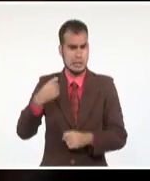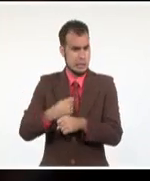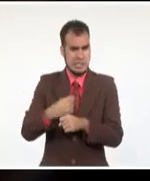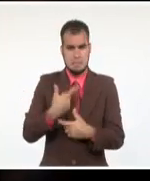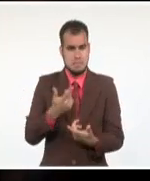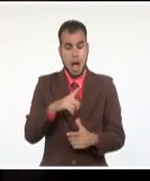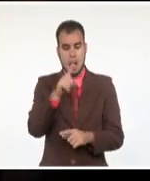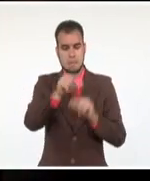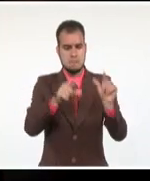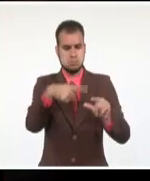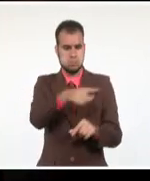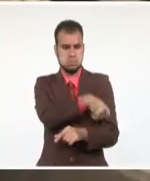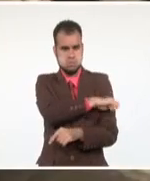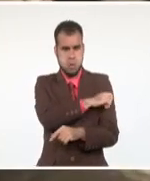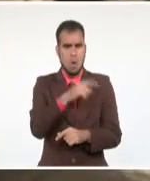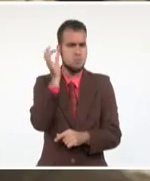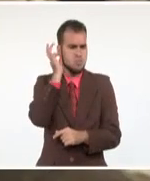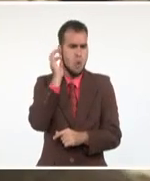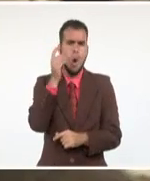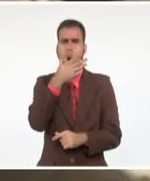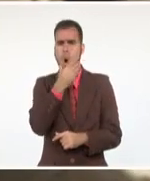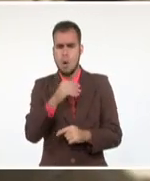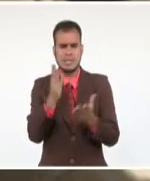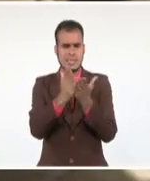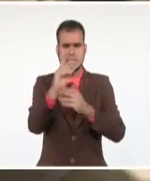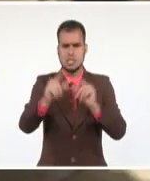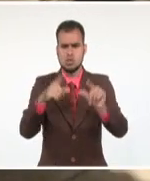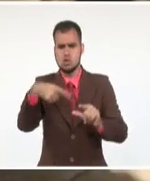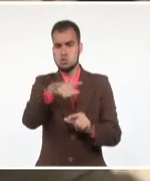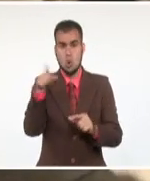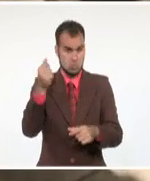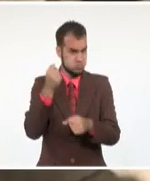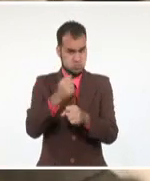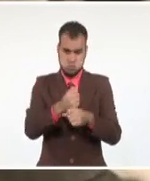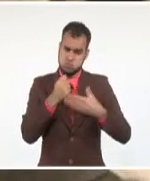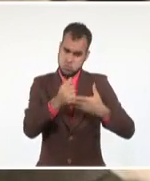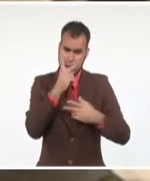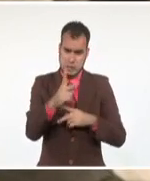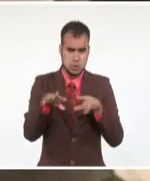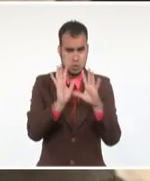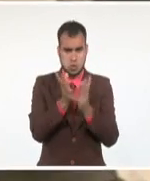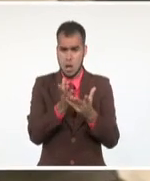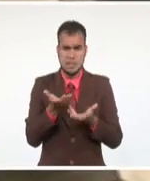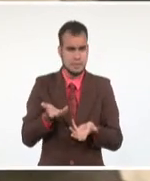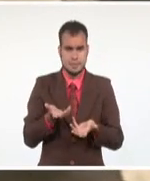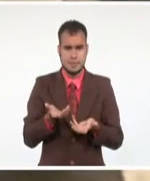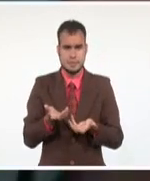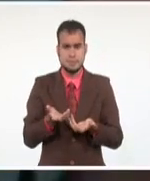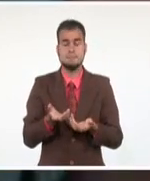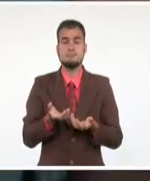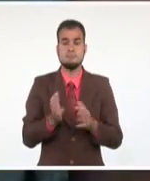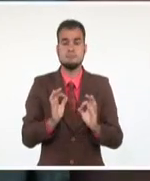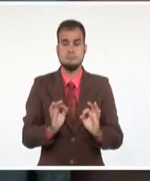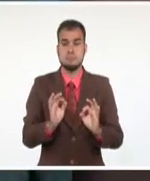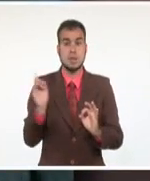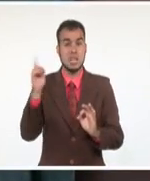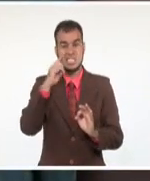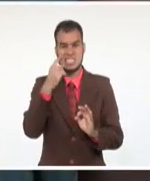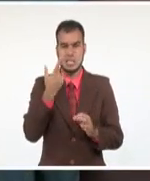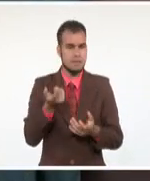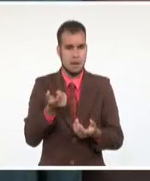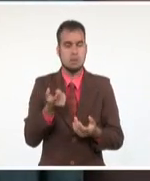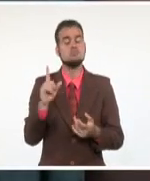los movimientos populares de mujeres, jóvenes y estudiantes en torno y junto a las fuerzas políticas representativas del pueblo, constituye hoy